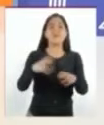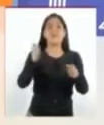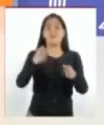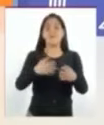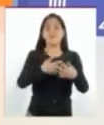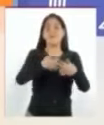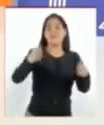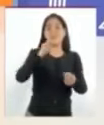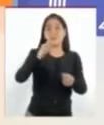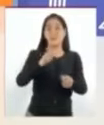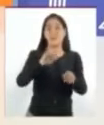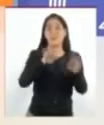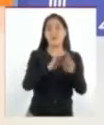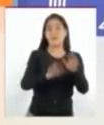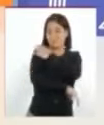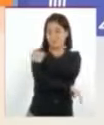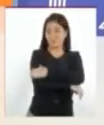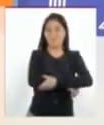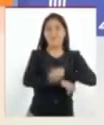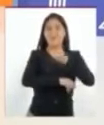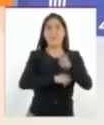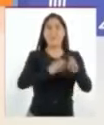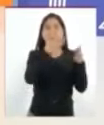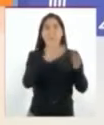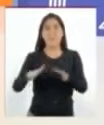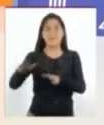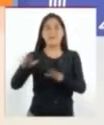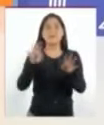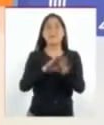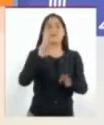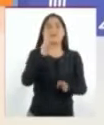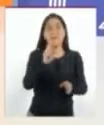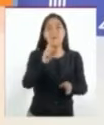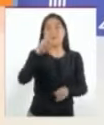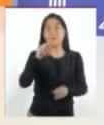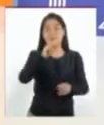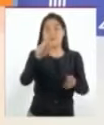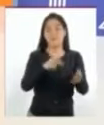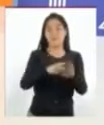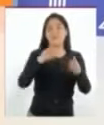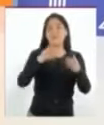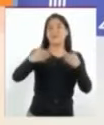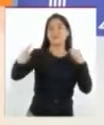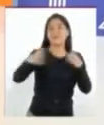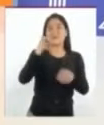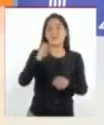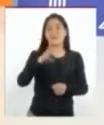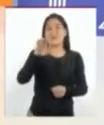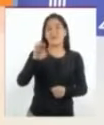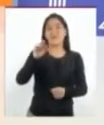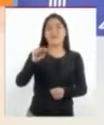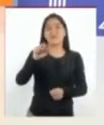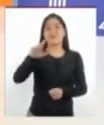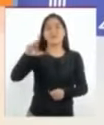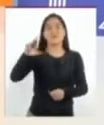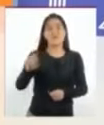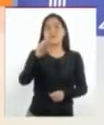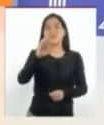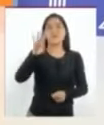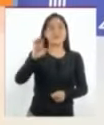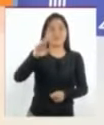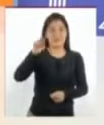brazo del mar, de un poco más de 80 kilómetros de ancho, que se llama el Estrecho de Bering. La gente